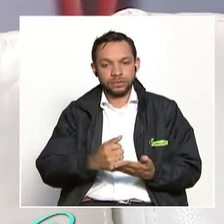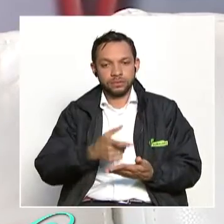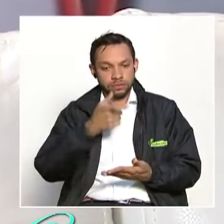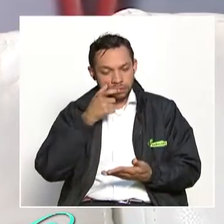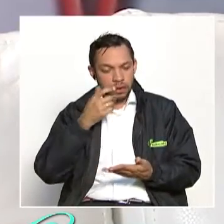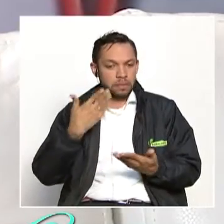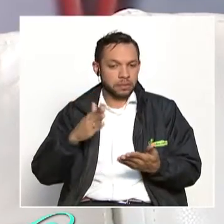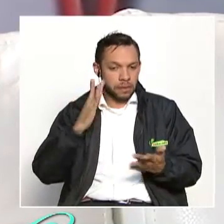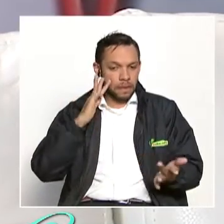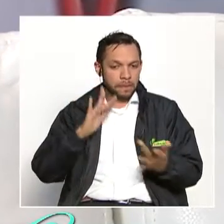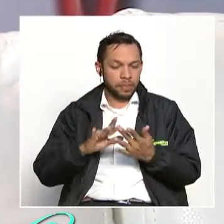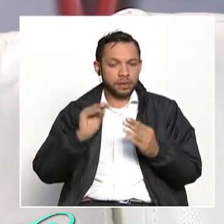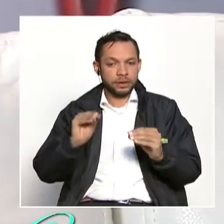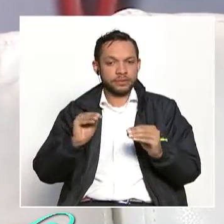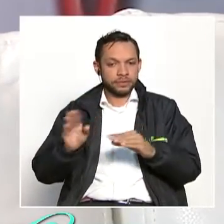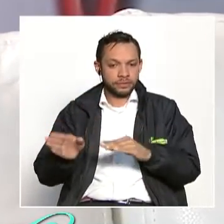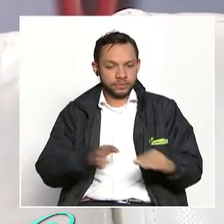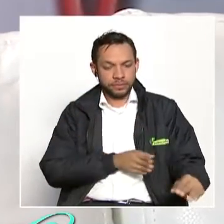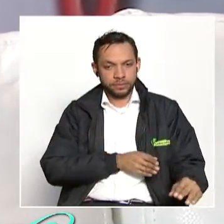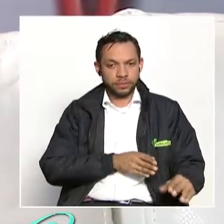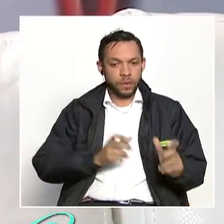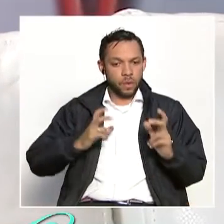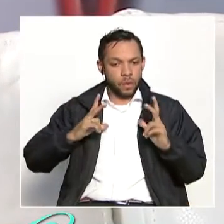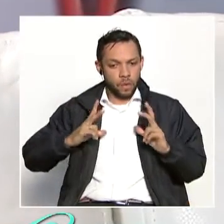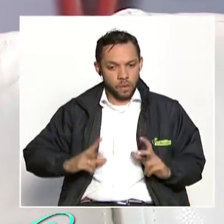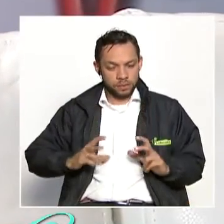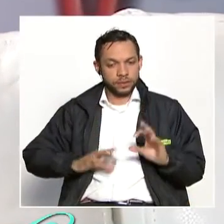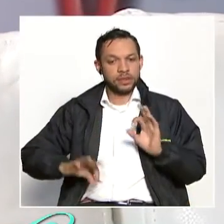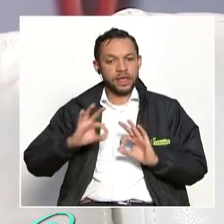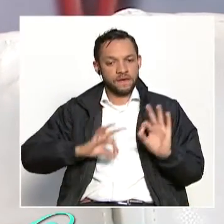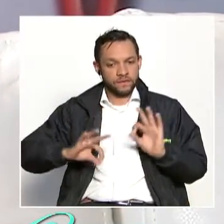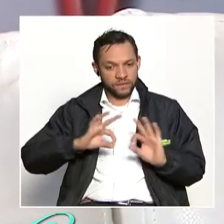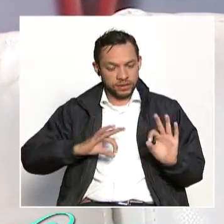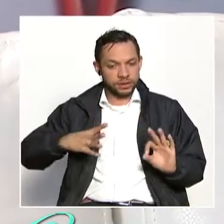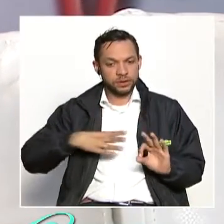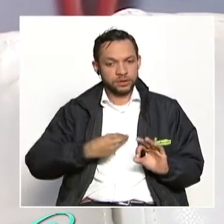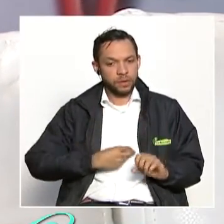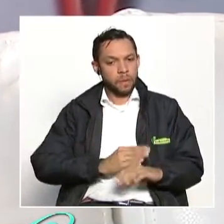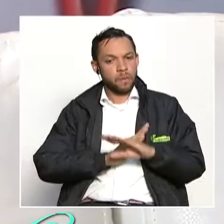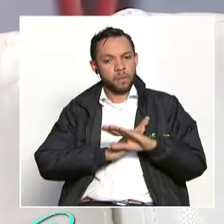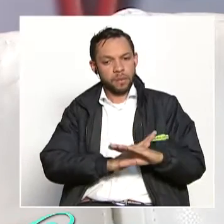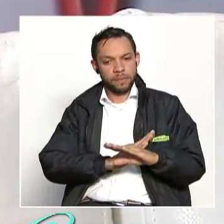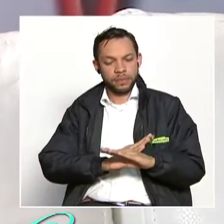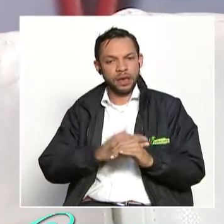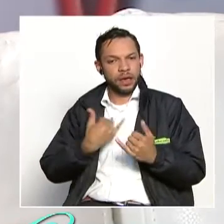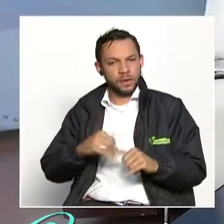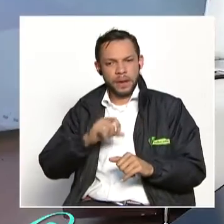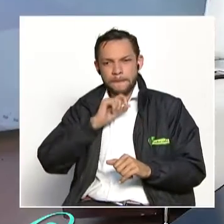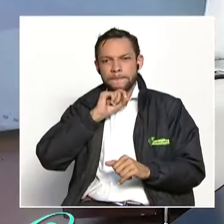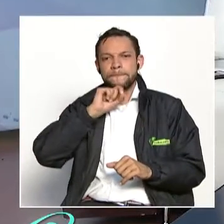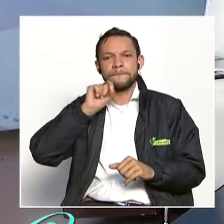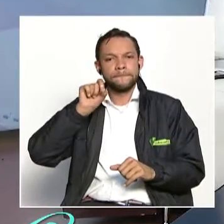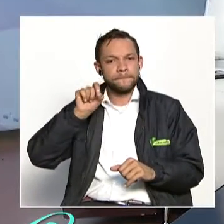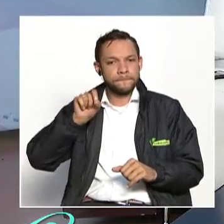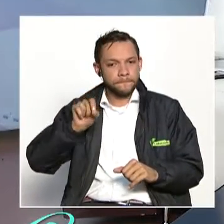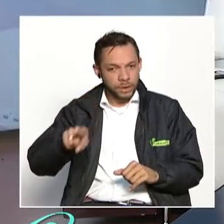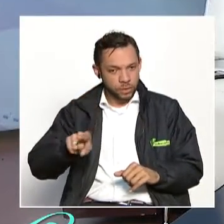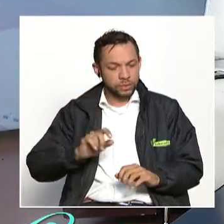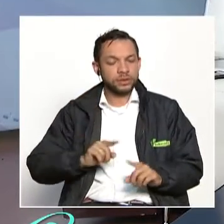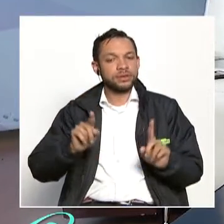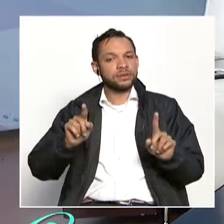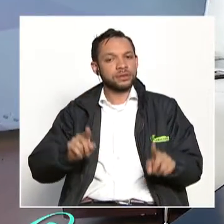como el gran mensaje. El sistema inmune es el sistema de defensas. El sistema de defensa. Entonces yo le hago una pregunta, doctor Carlos, que es